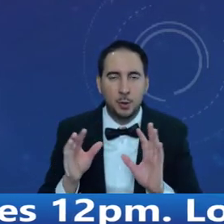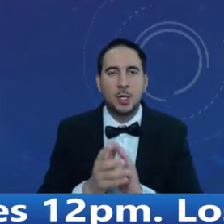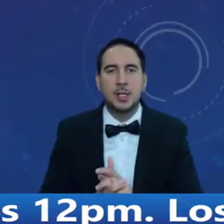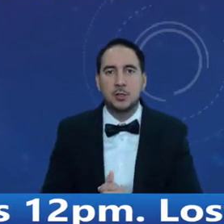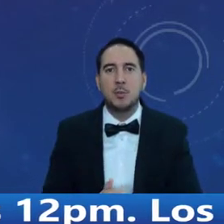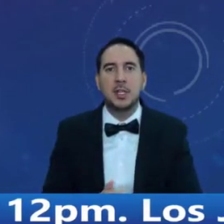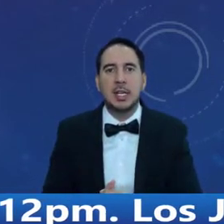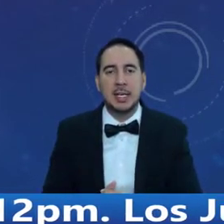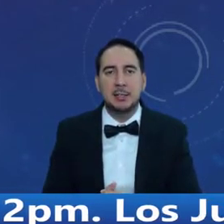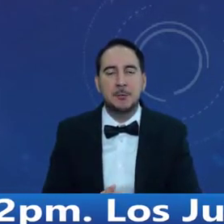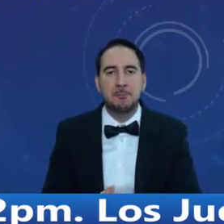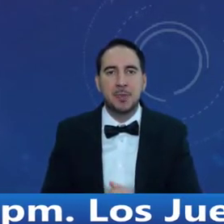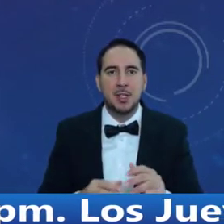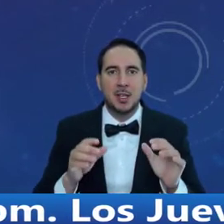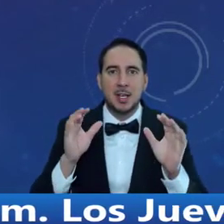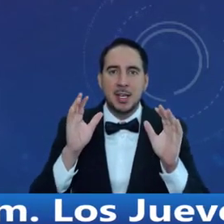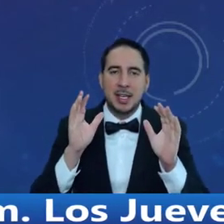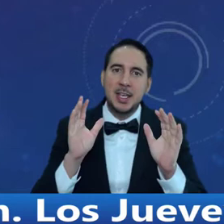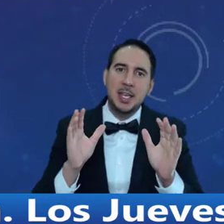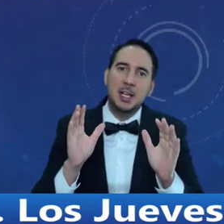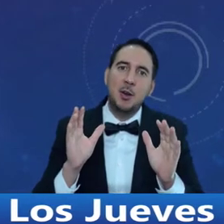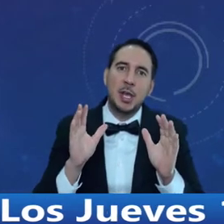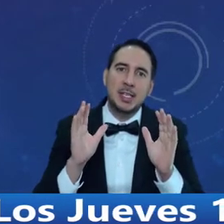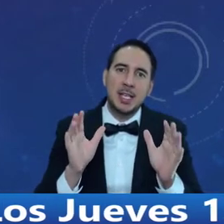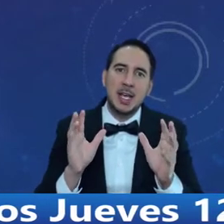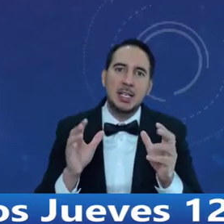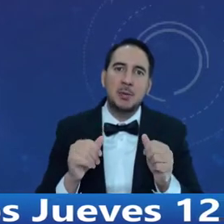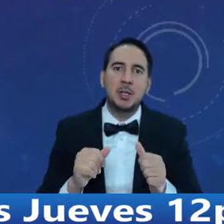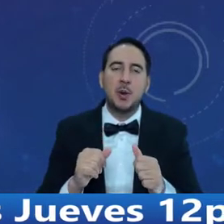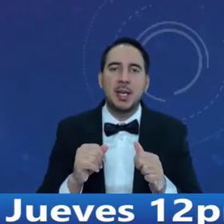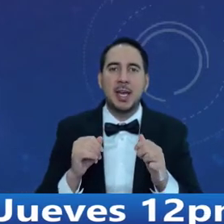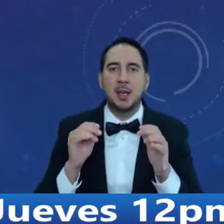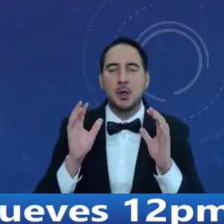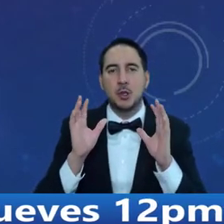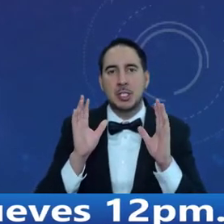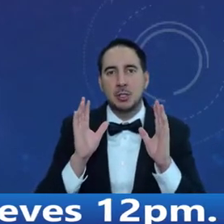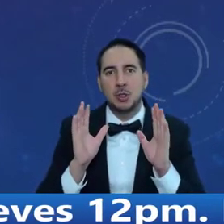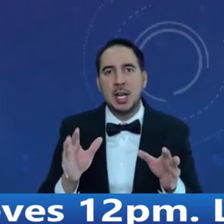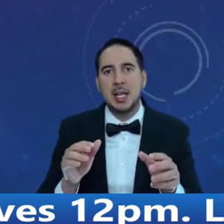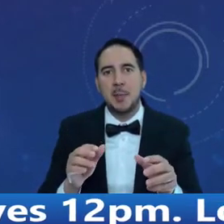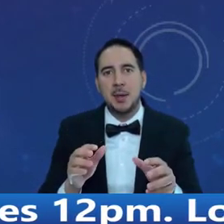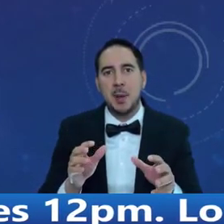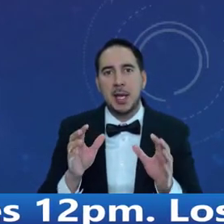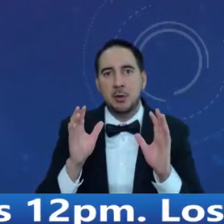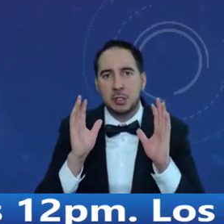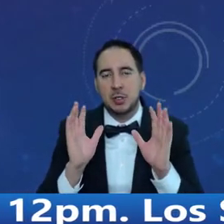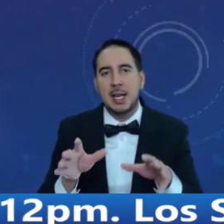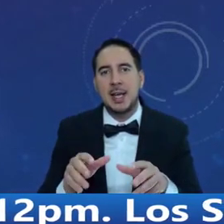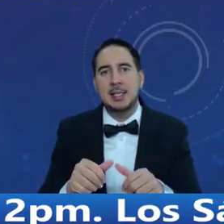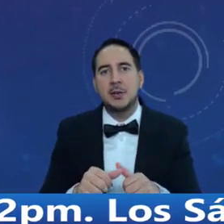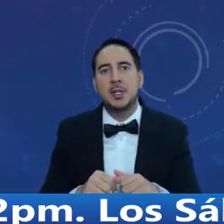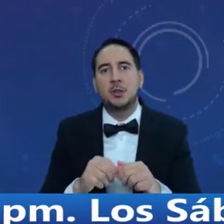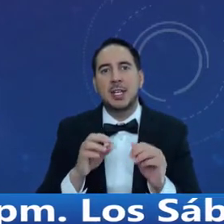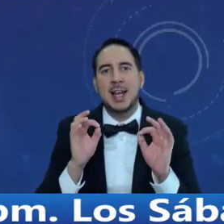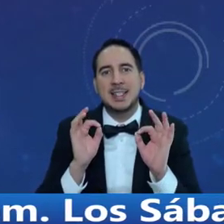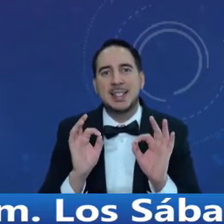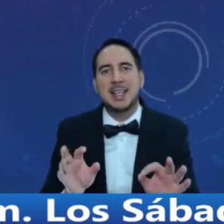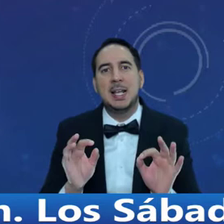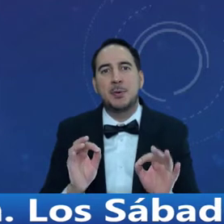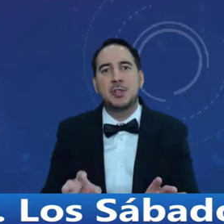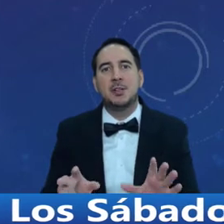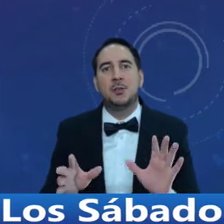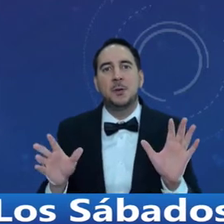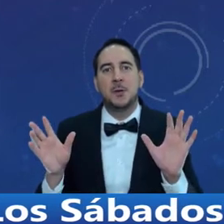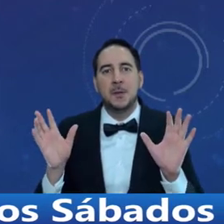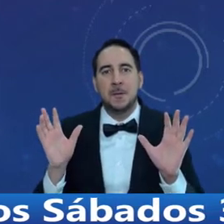que no son muy inteligentes. Y lo que decía en ese librito es que, si tú te leías, me explicaron, si tú te leías ese librito tienes el